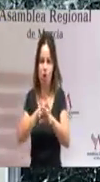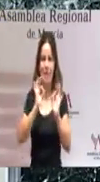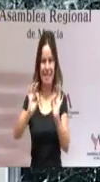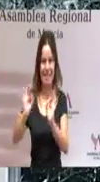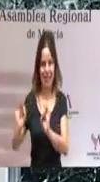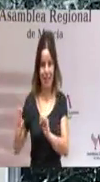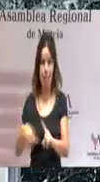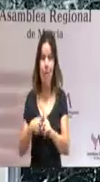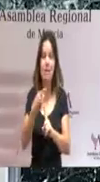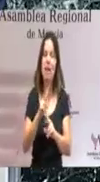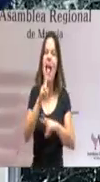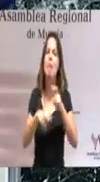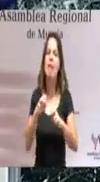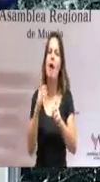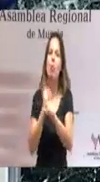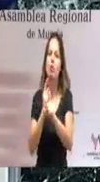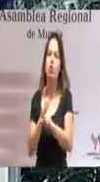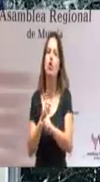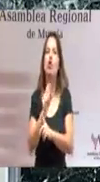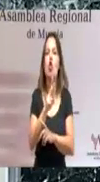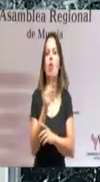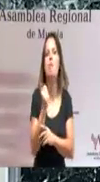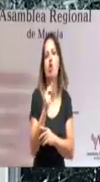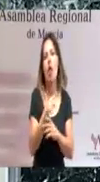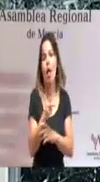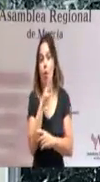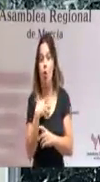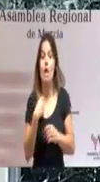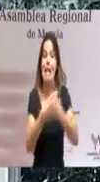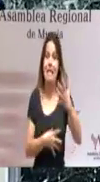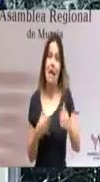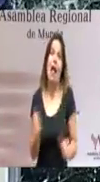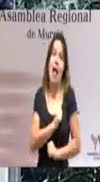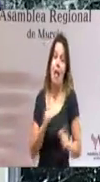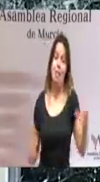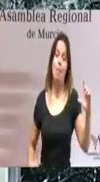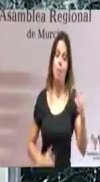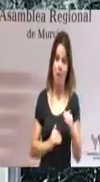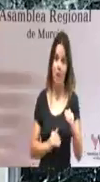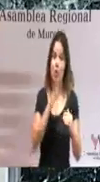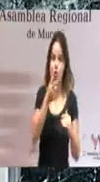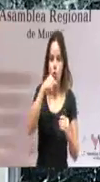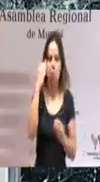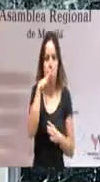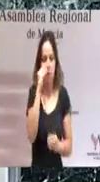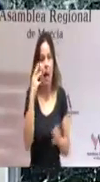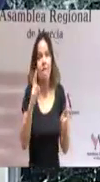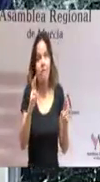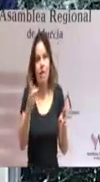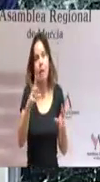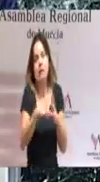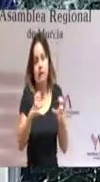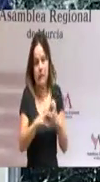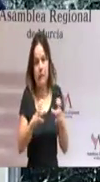además hay una enmienda de la oposición de 12 millones de euros para reducir las listas de espera, con lo cual pues entendemos, esperamos y